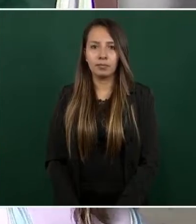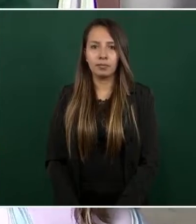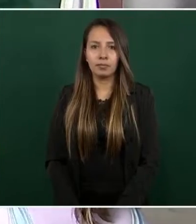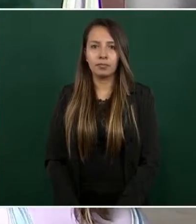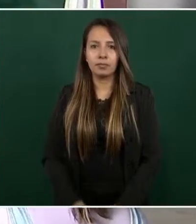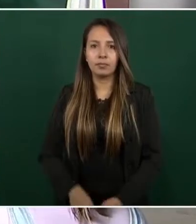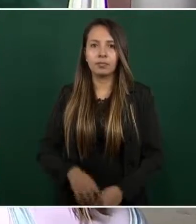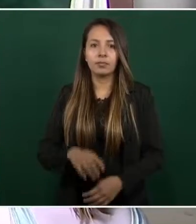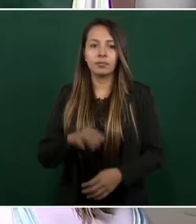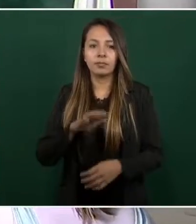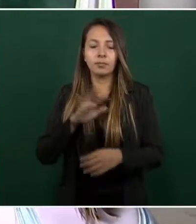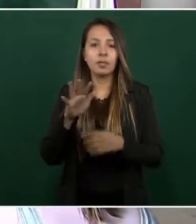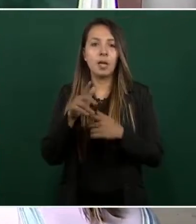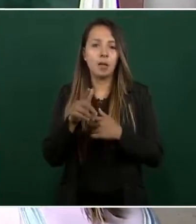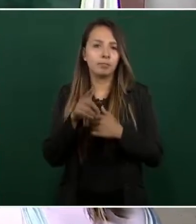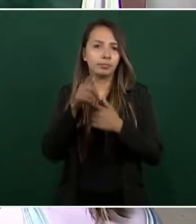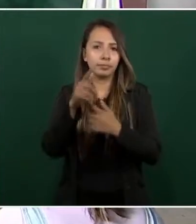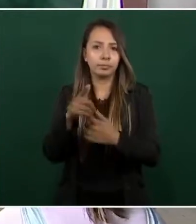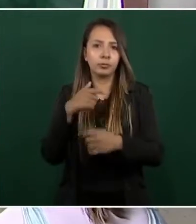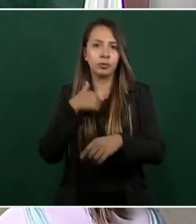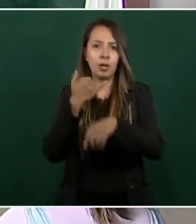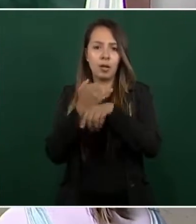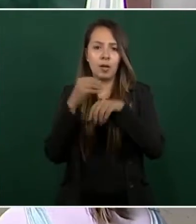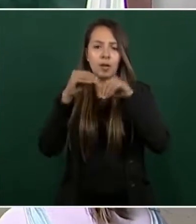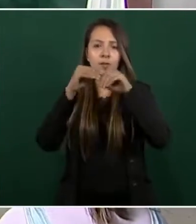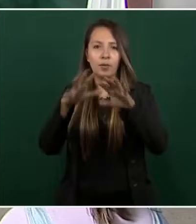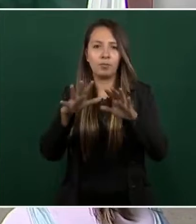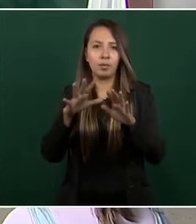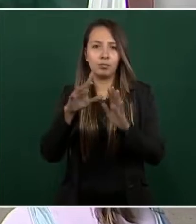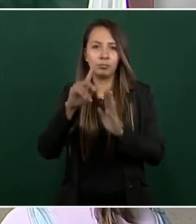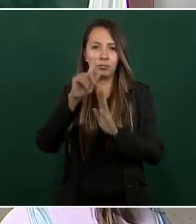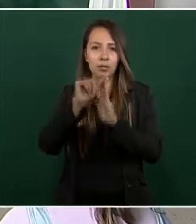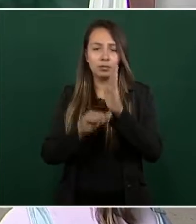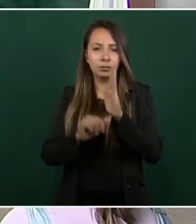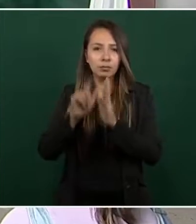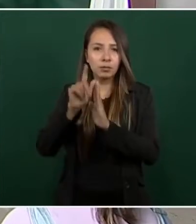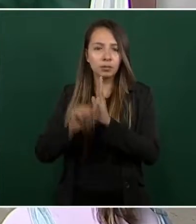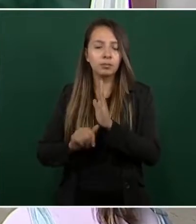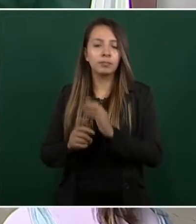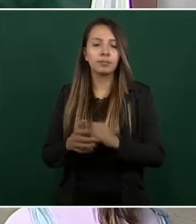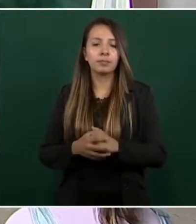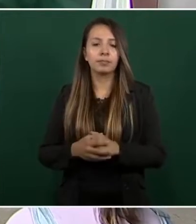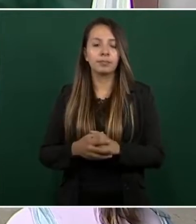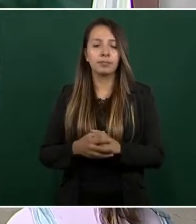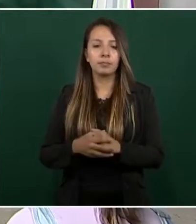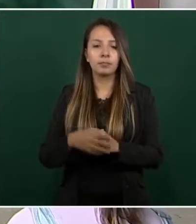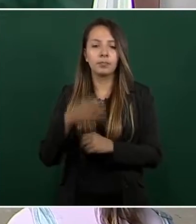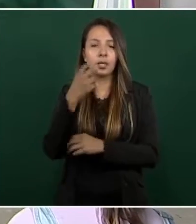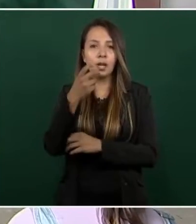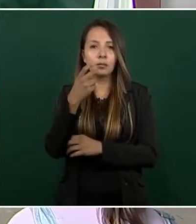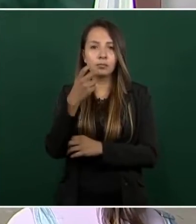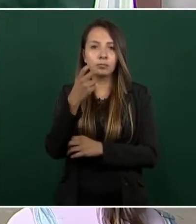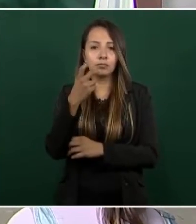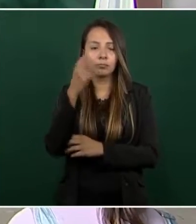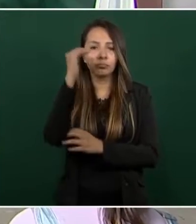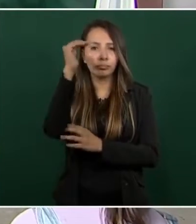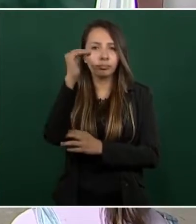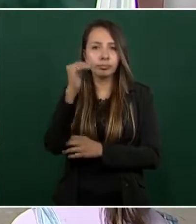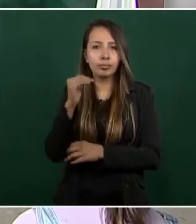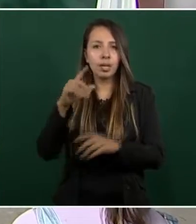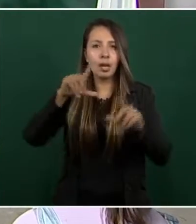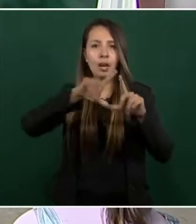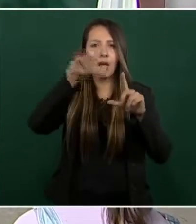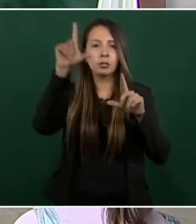Continuando con el informe mensual. Este es los efectivos desplegados en el territorio